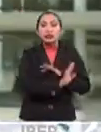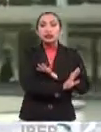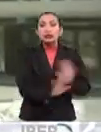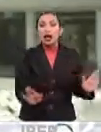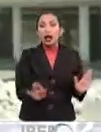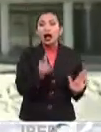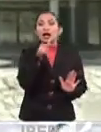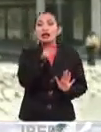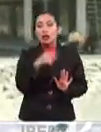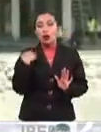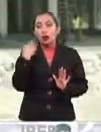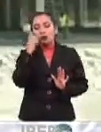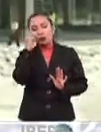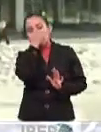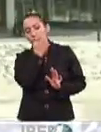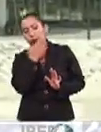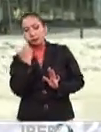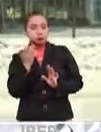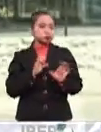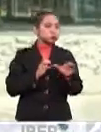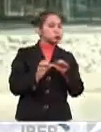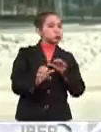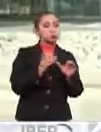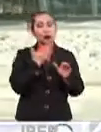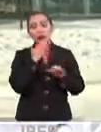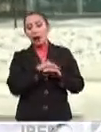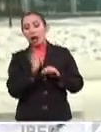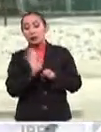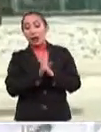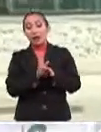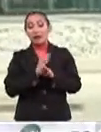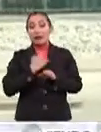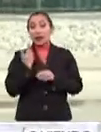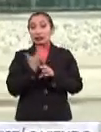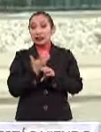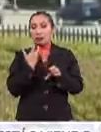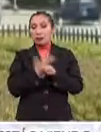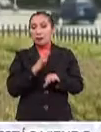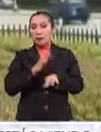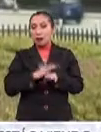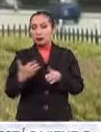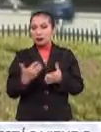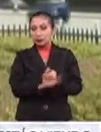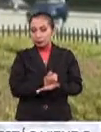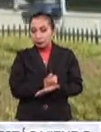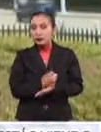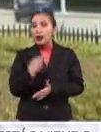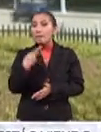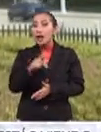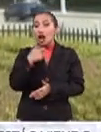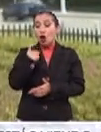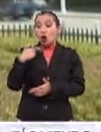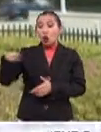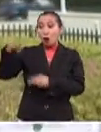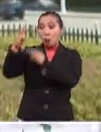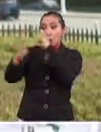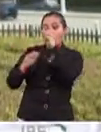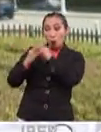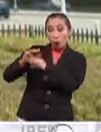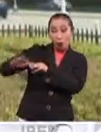que, a juicio de Washington, tenga mayores beneficios para el pueblo de los Estados Unidos. Sin embargo, para la economía